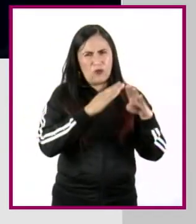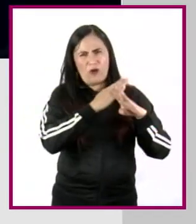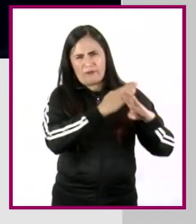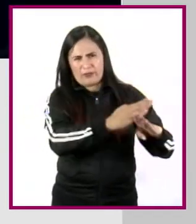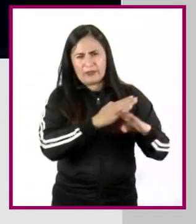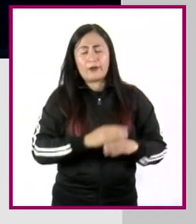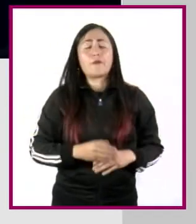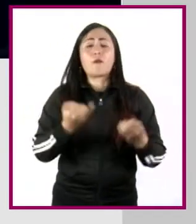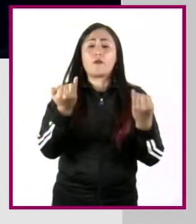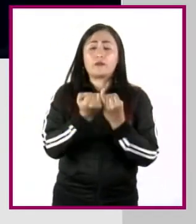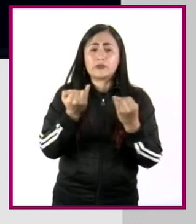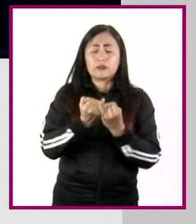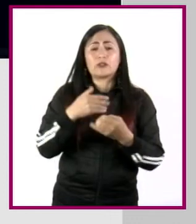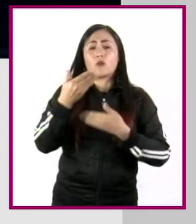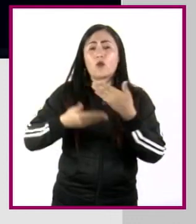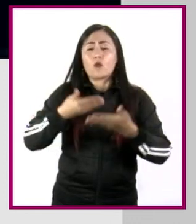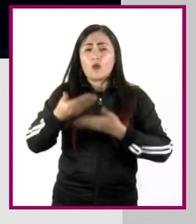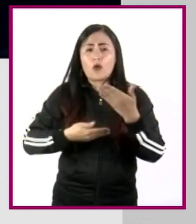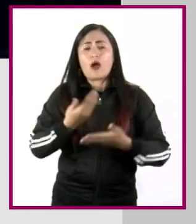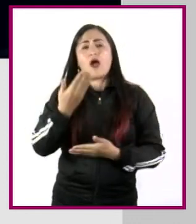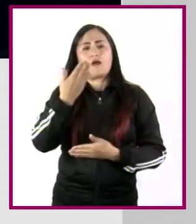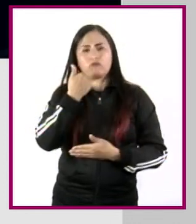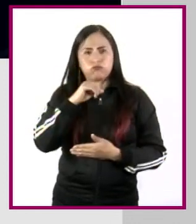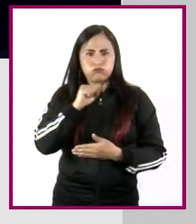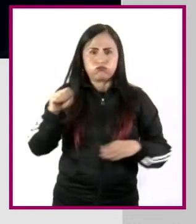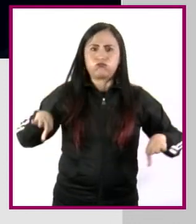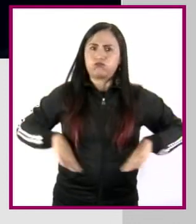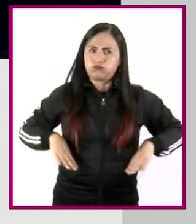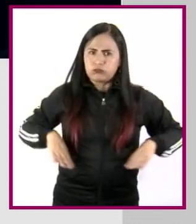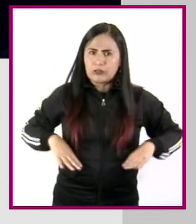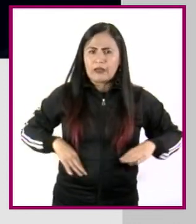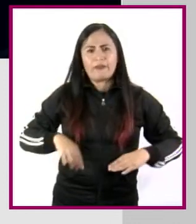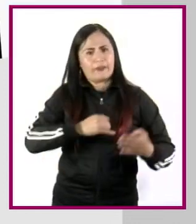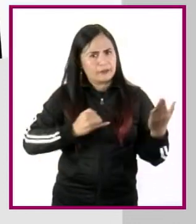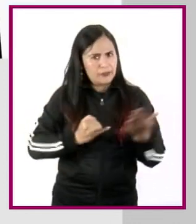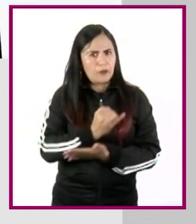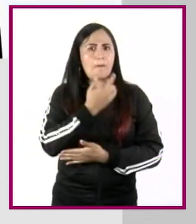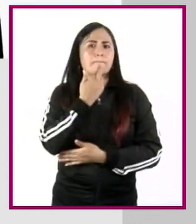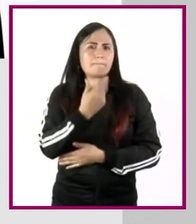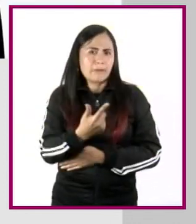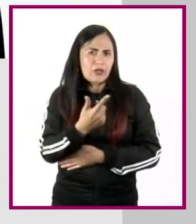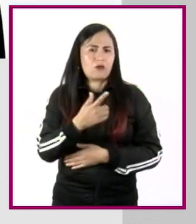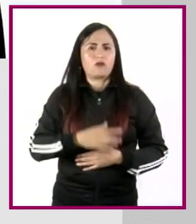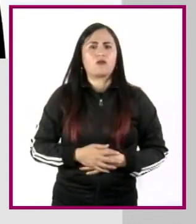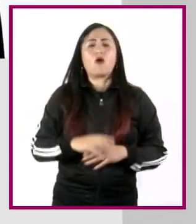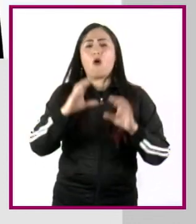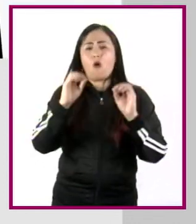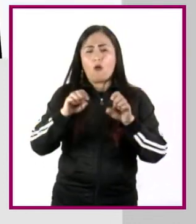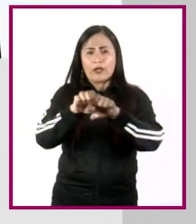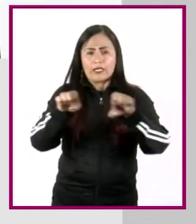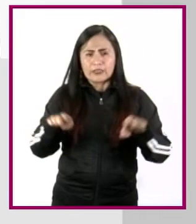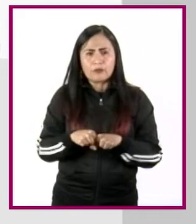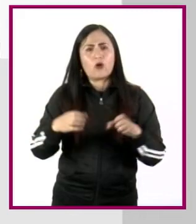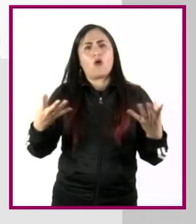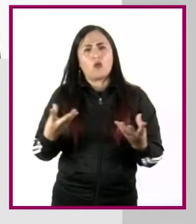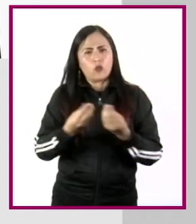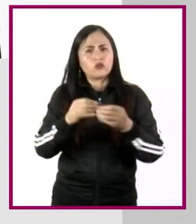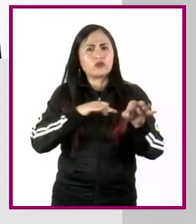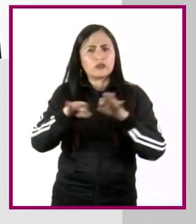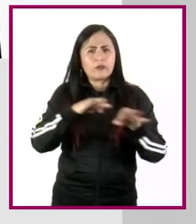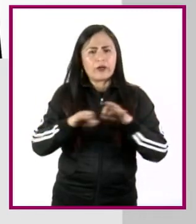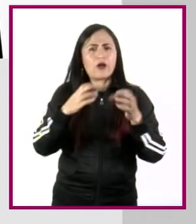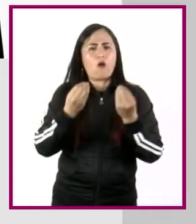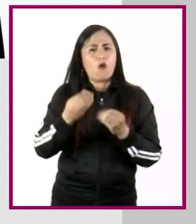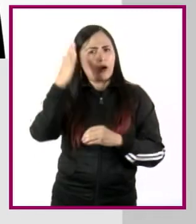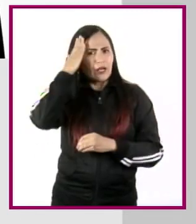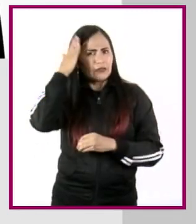tener habilidades que nos permitan una mejor toma de decisiones, que nos permitan desarrollar trabajo en equipo, liderazgo. La educación